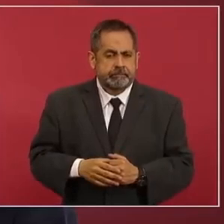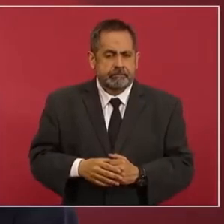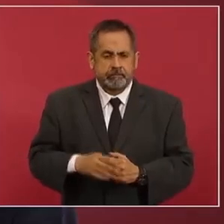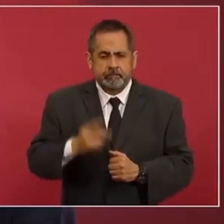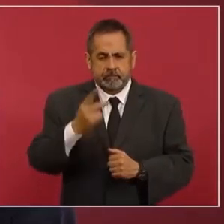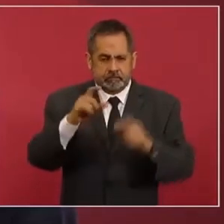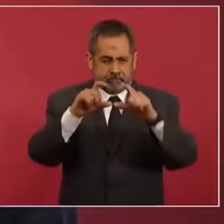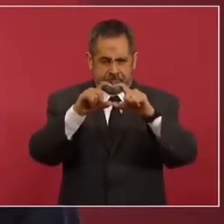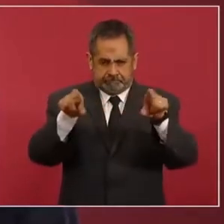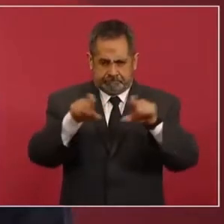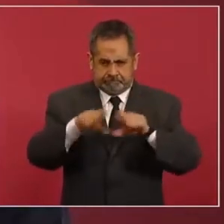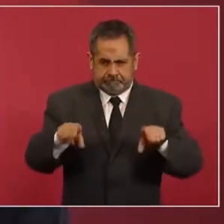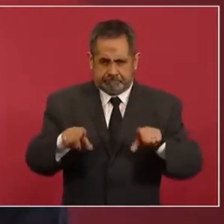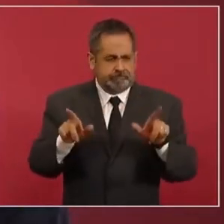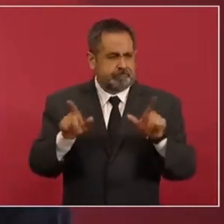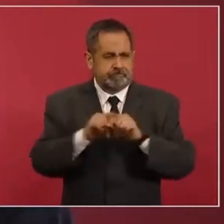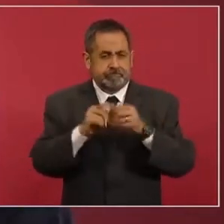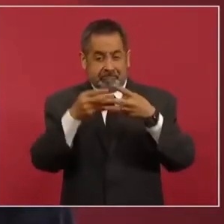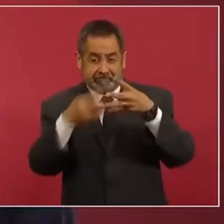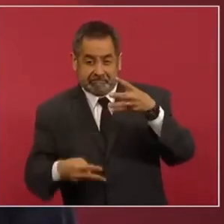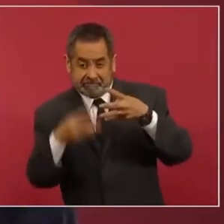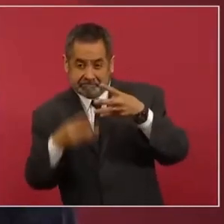Dos párrafos, nada más.